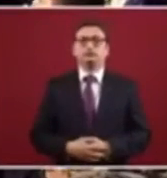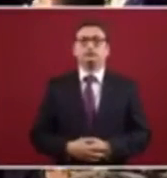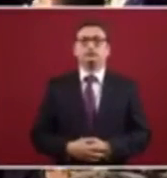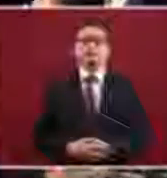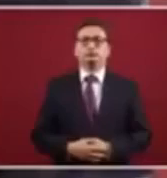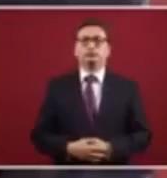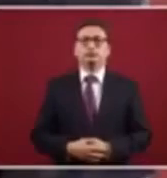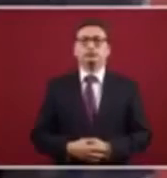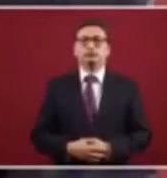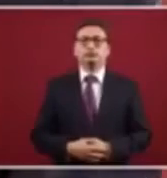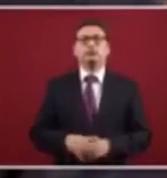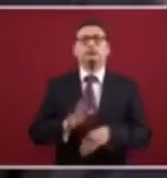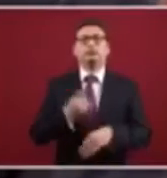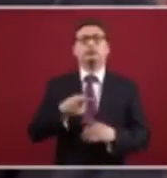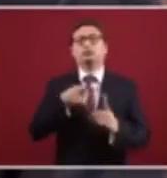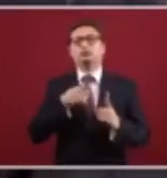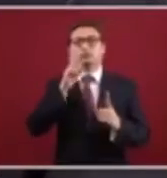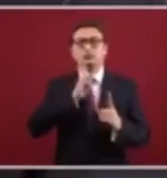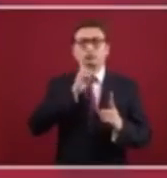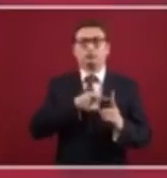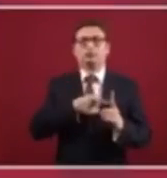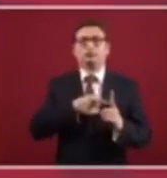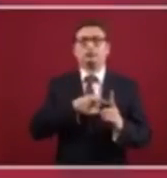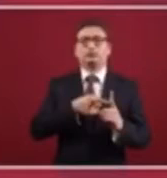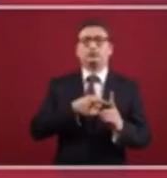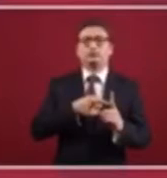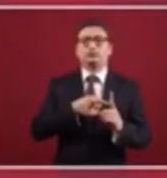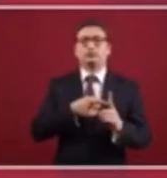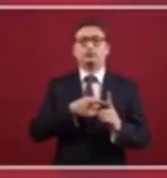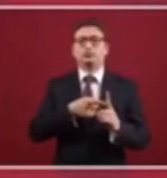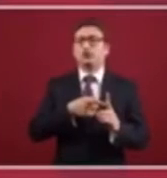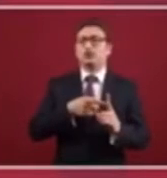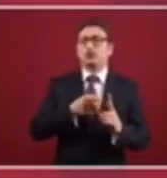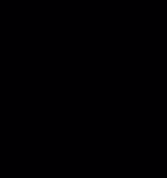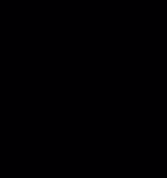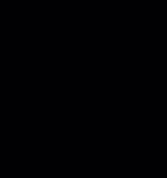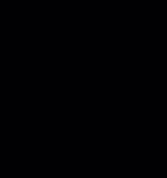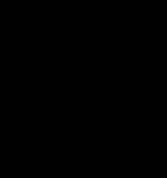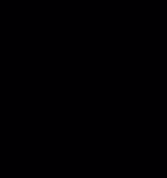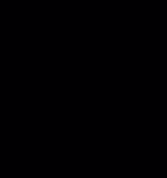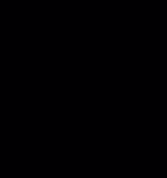no es una mujer incondicional de nadie.